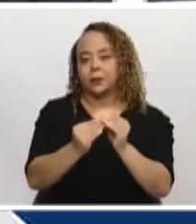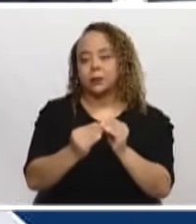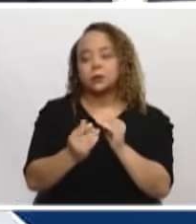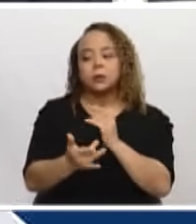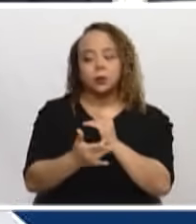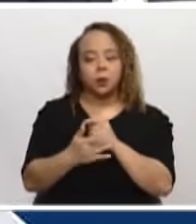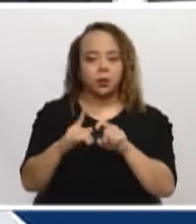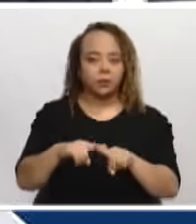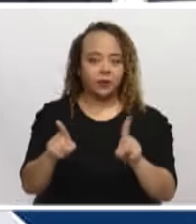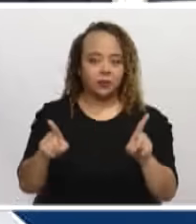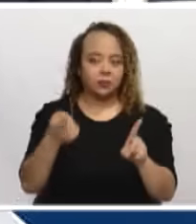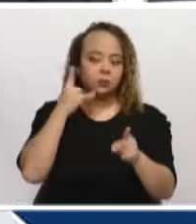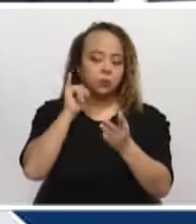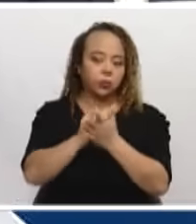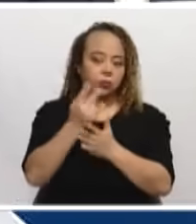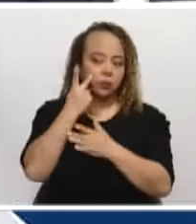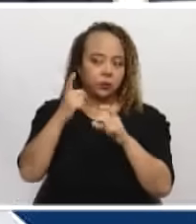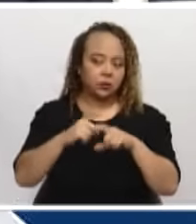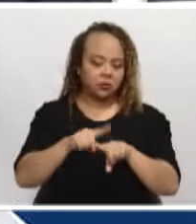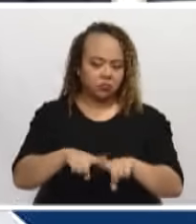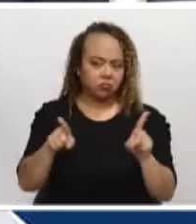diferente la cancha